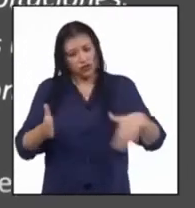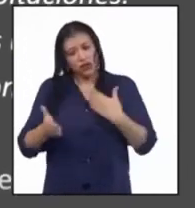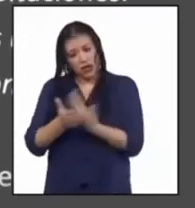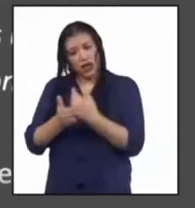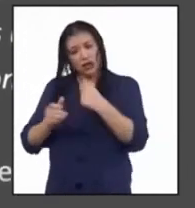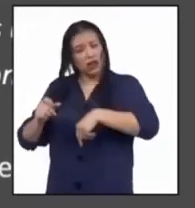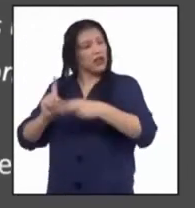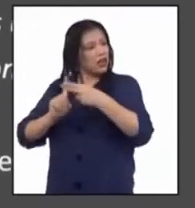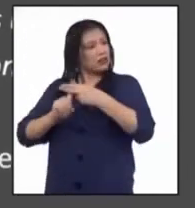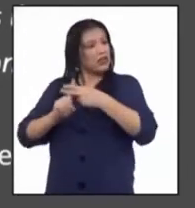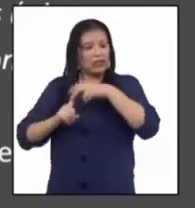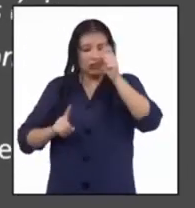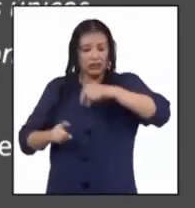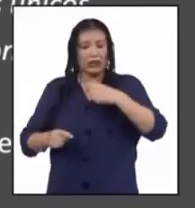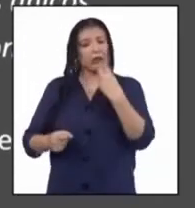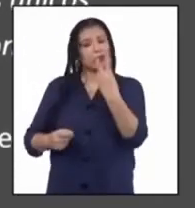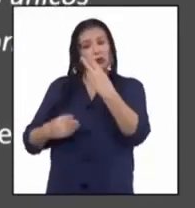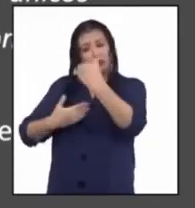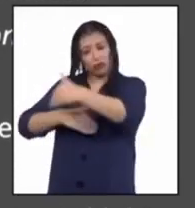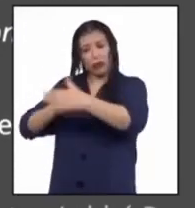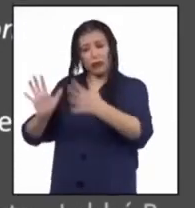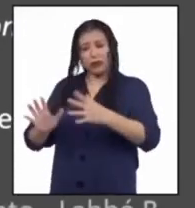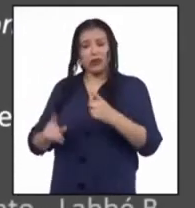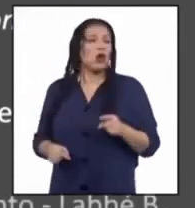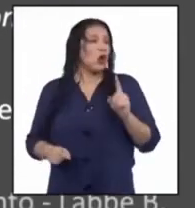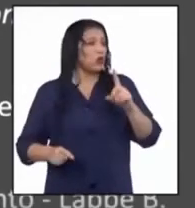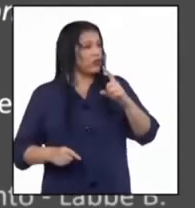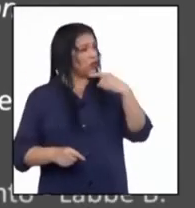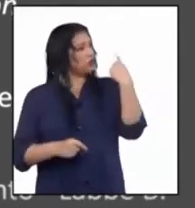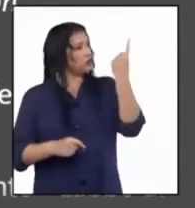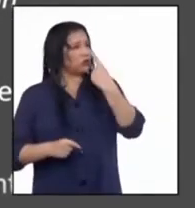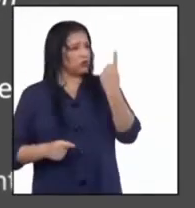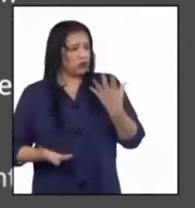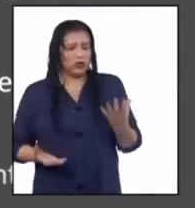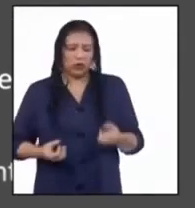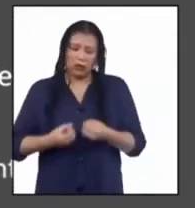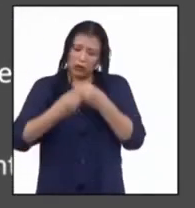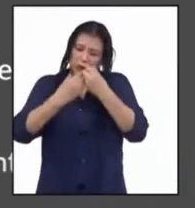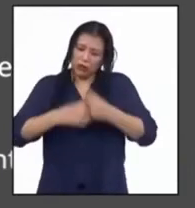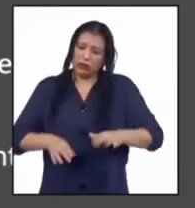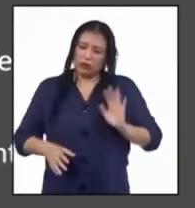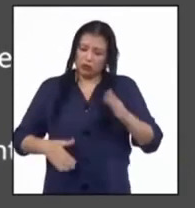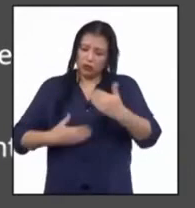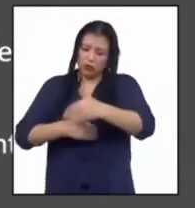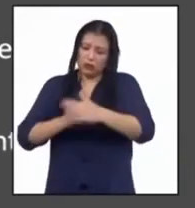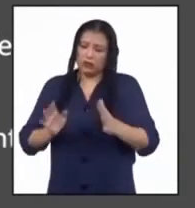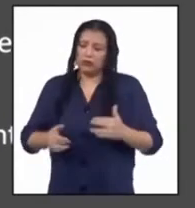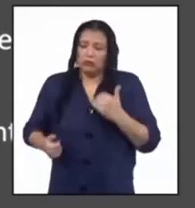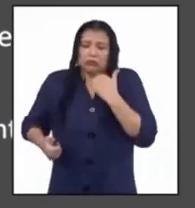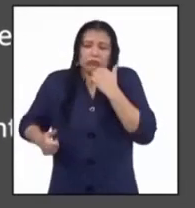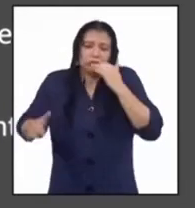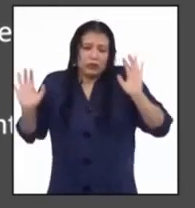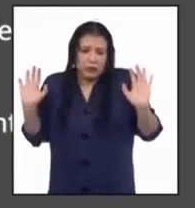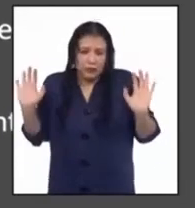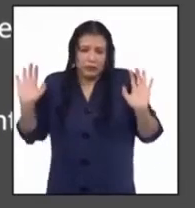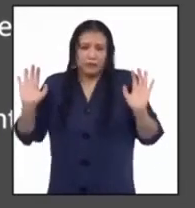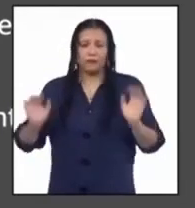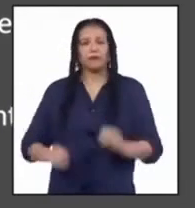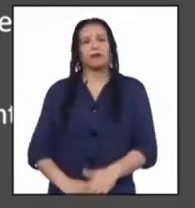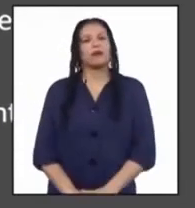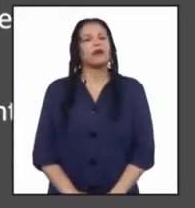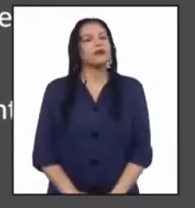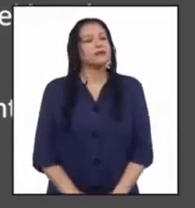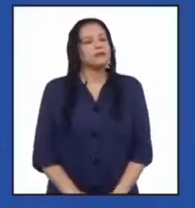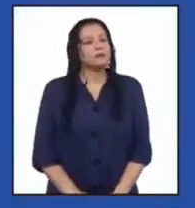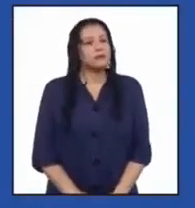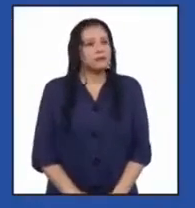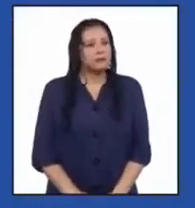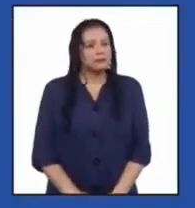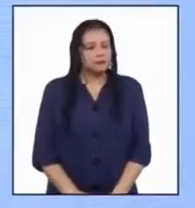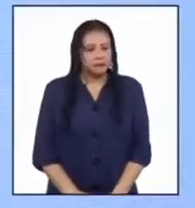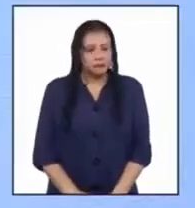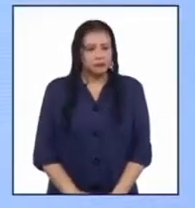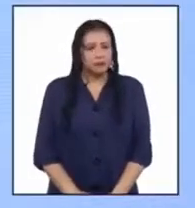2 habitaciones. Ustedes no son los únicos que perdieron la suya. Remata el dueño del hotel.